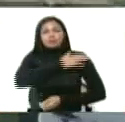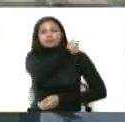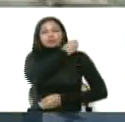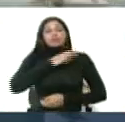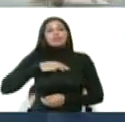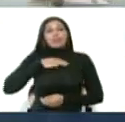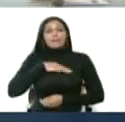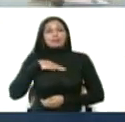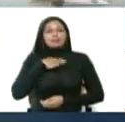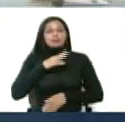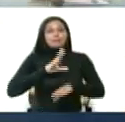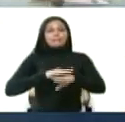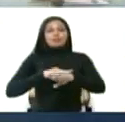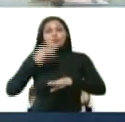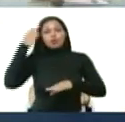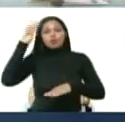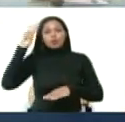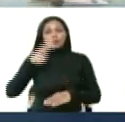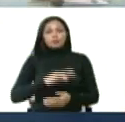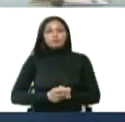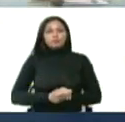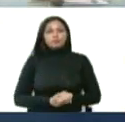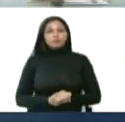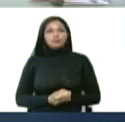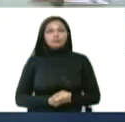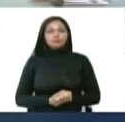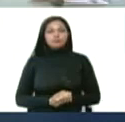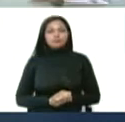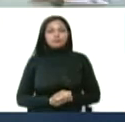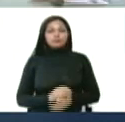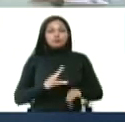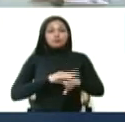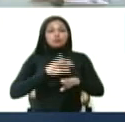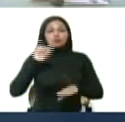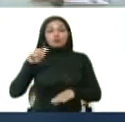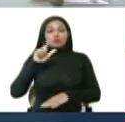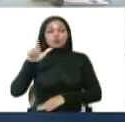misión médica cubana, doctor Julio César García,